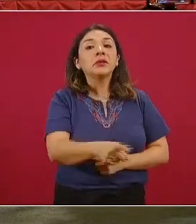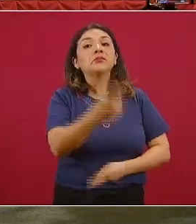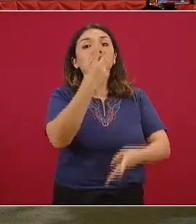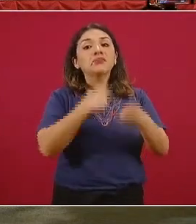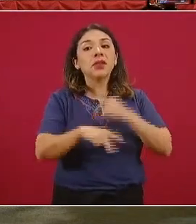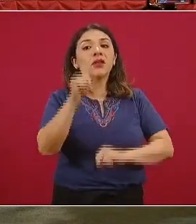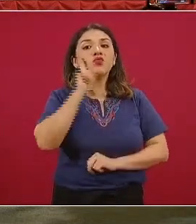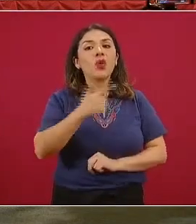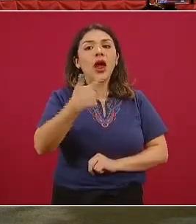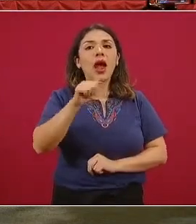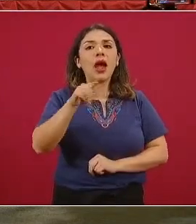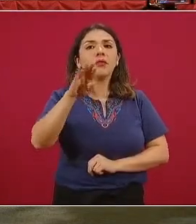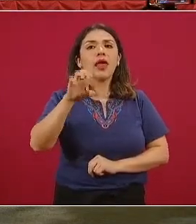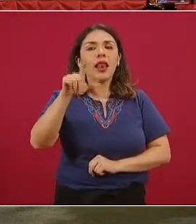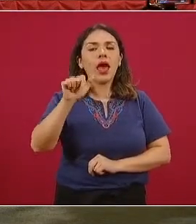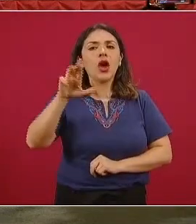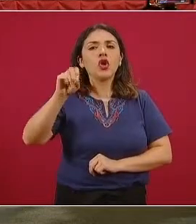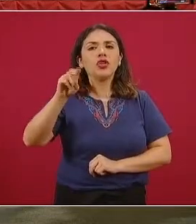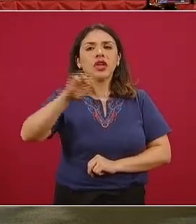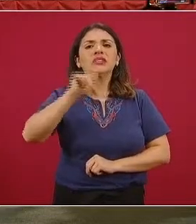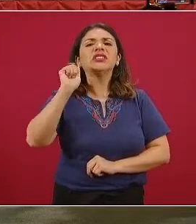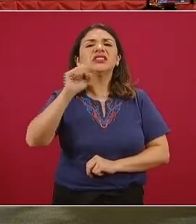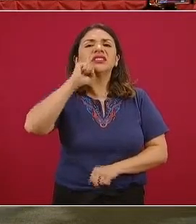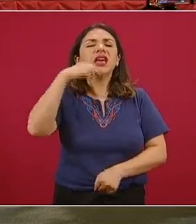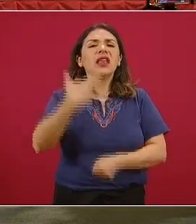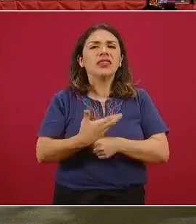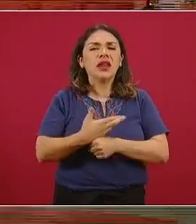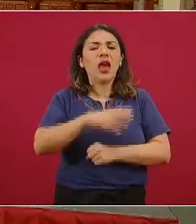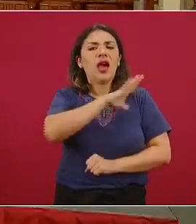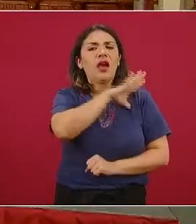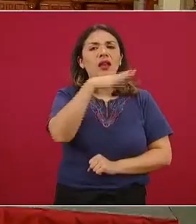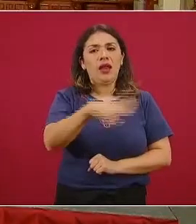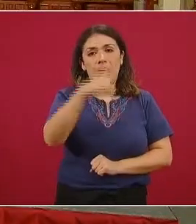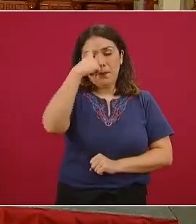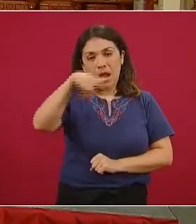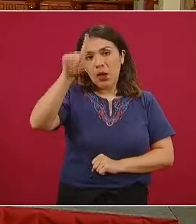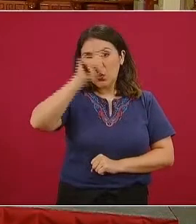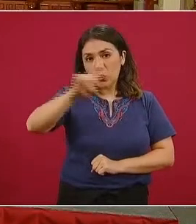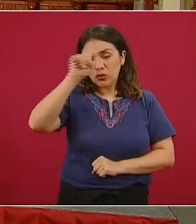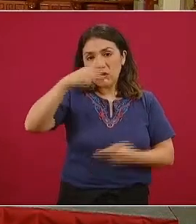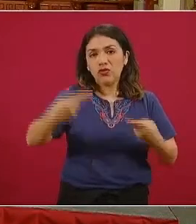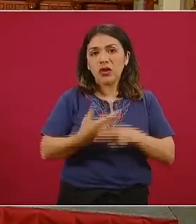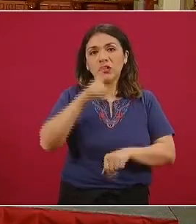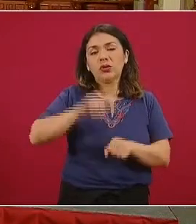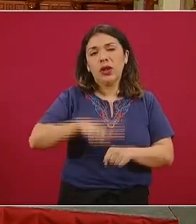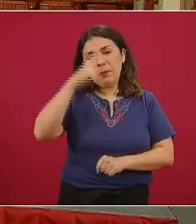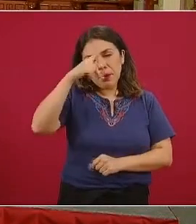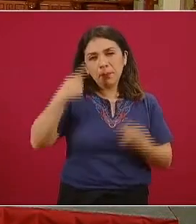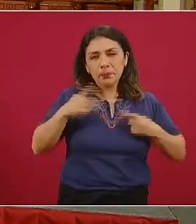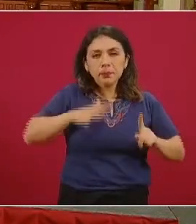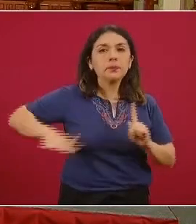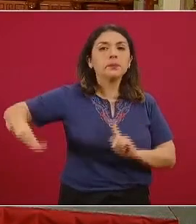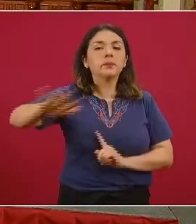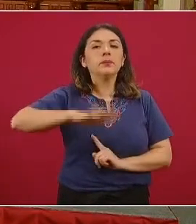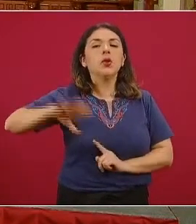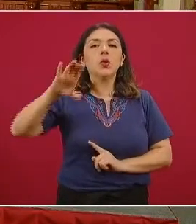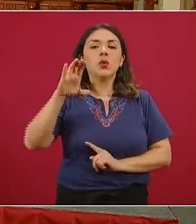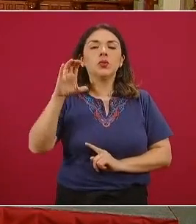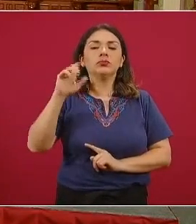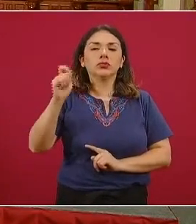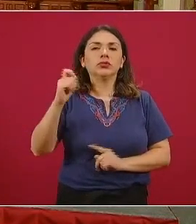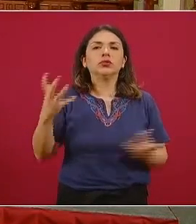nosotros Gabriela Rodríguez Ramírez, quien es la secretaria general del Consejo Nacional de Población, que pertenece